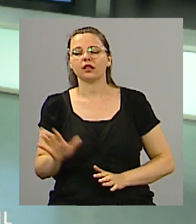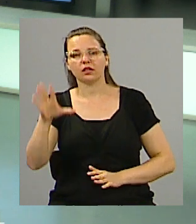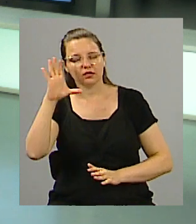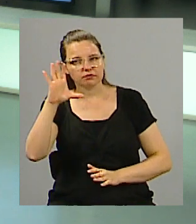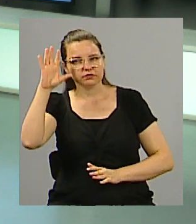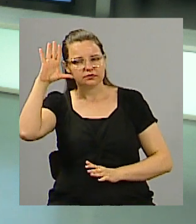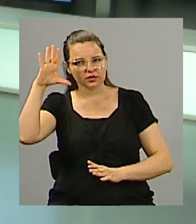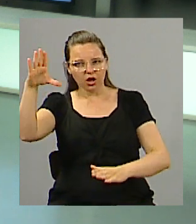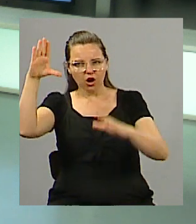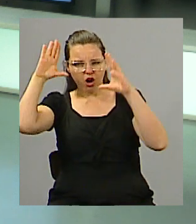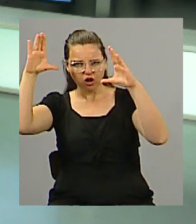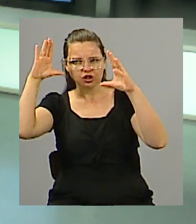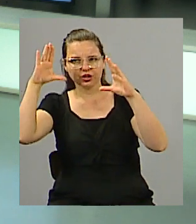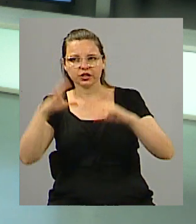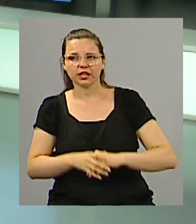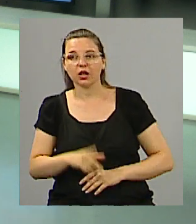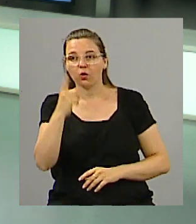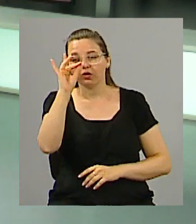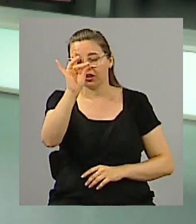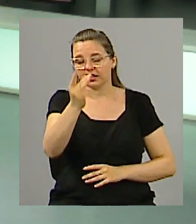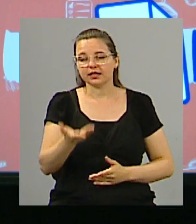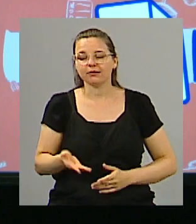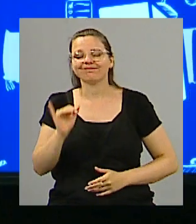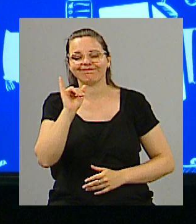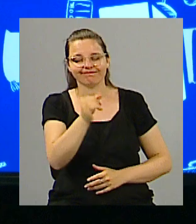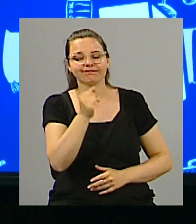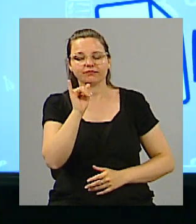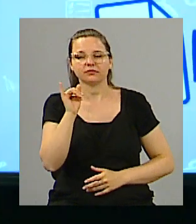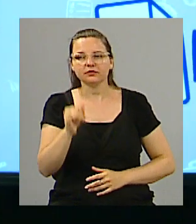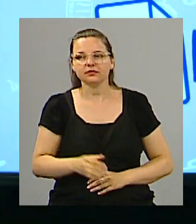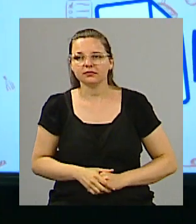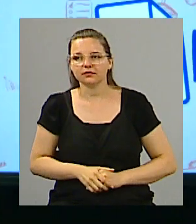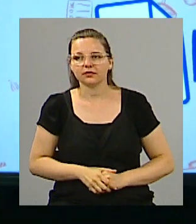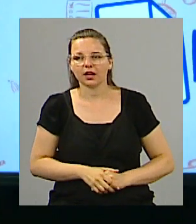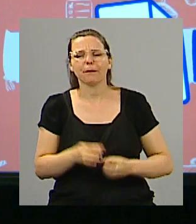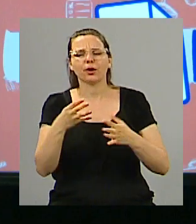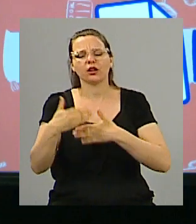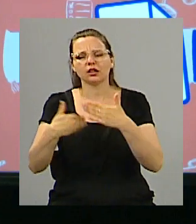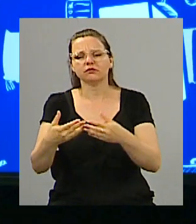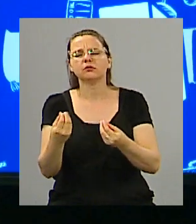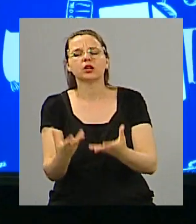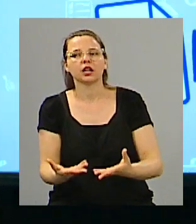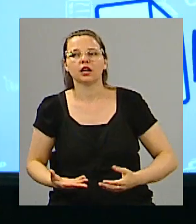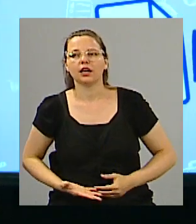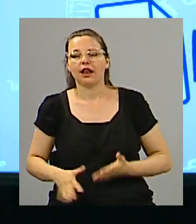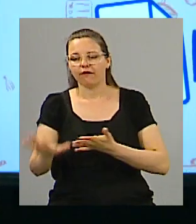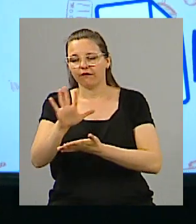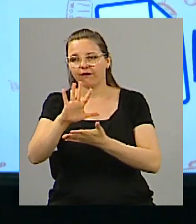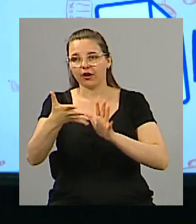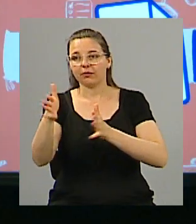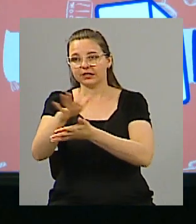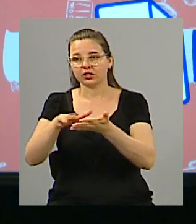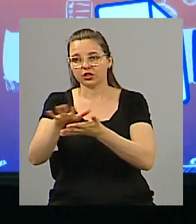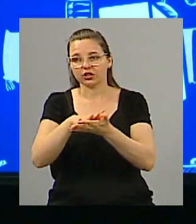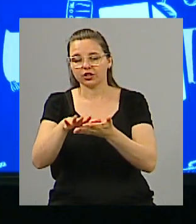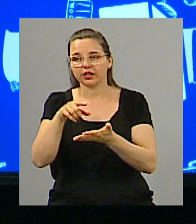conciencia en una fecha como esta, el 1 de diciembre. Sí, y eso sigue siendo porque socialmente no